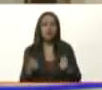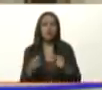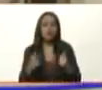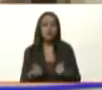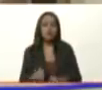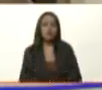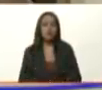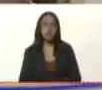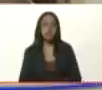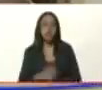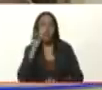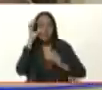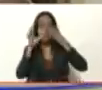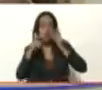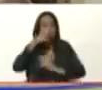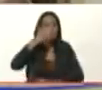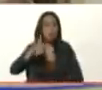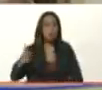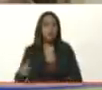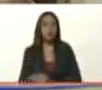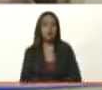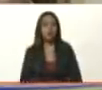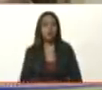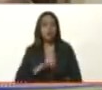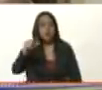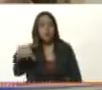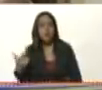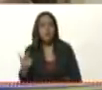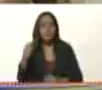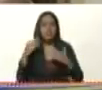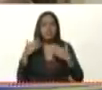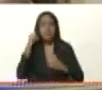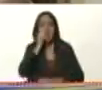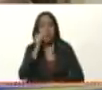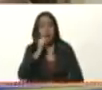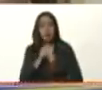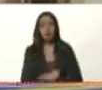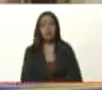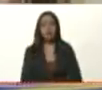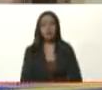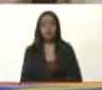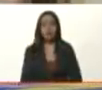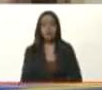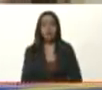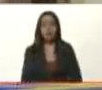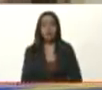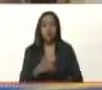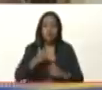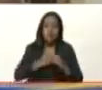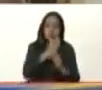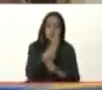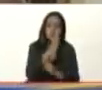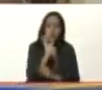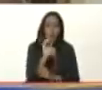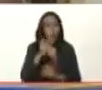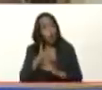activemos la creatividad popular. Y ya mañana sábado, por una vía o por la